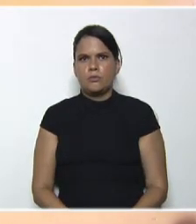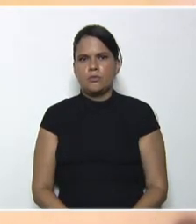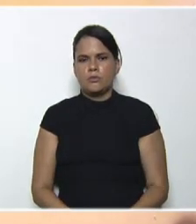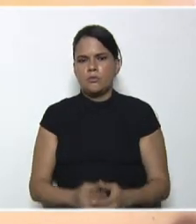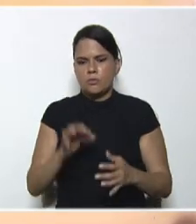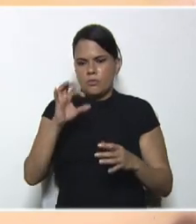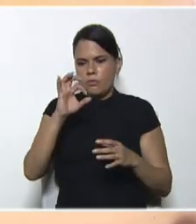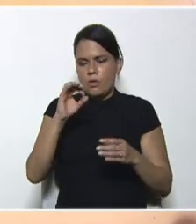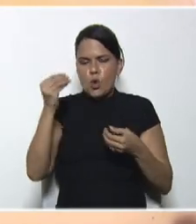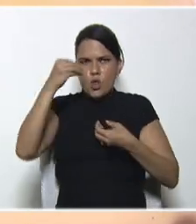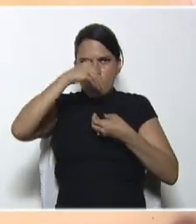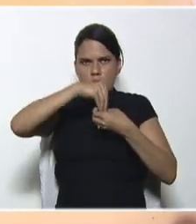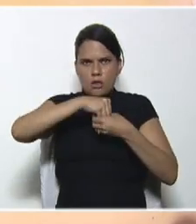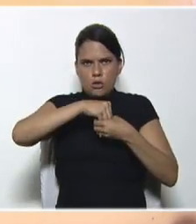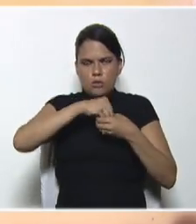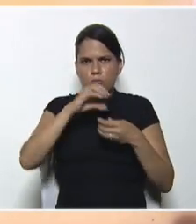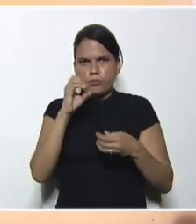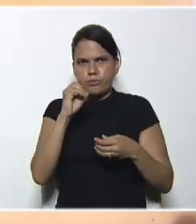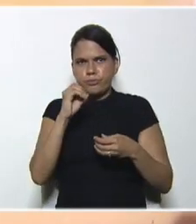núcleo electrónico,